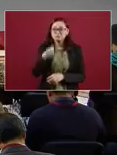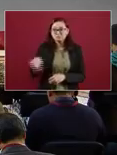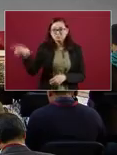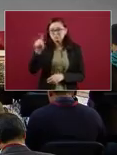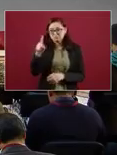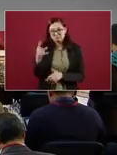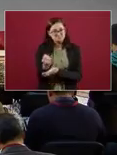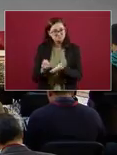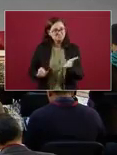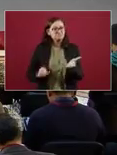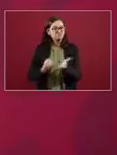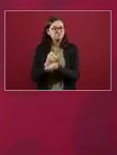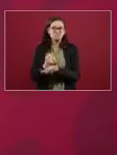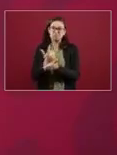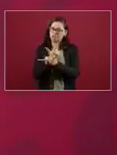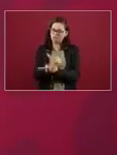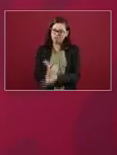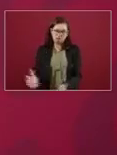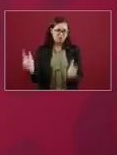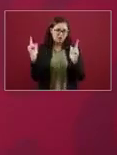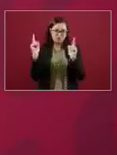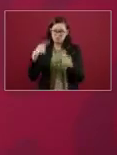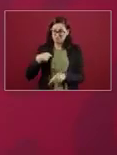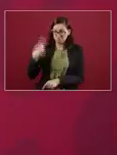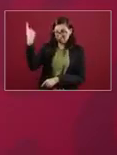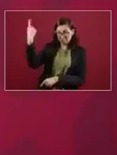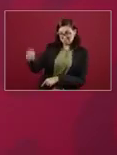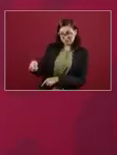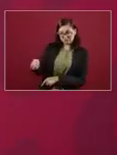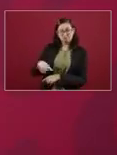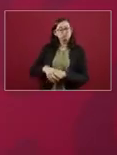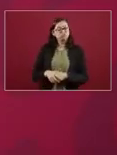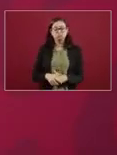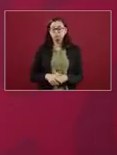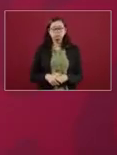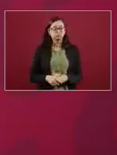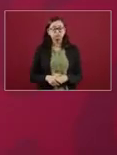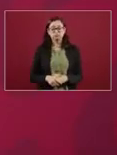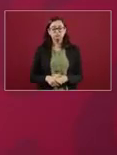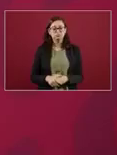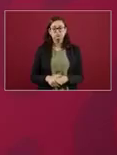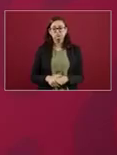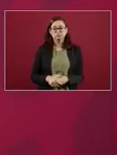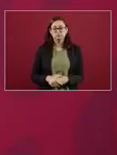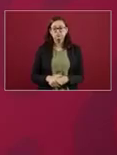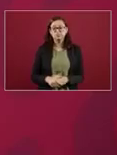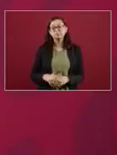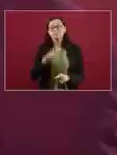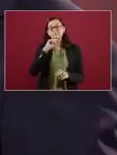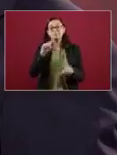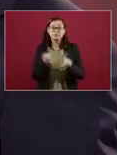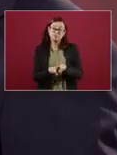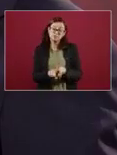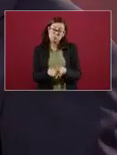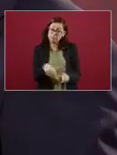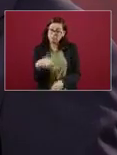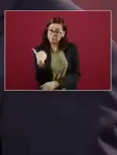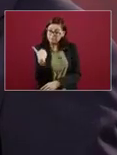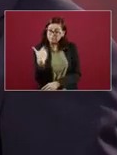y así voy a pedir que de una vez resuelvan lo que está